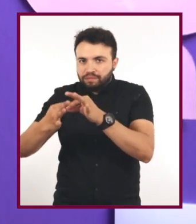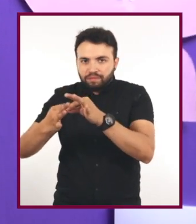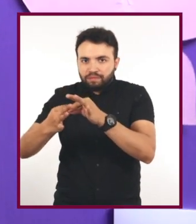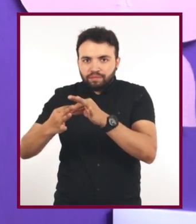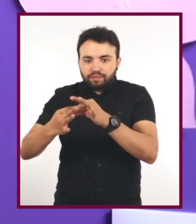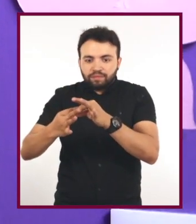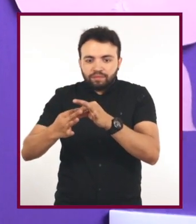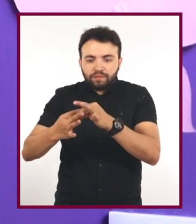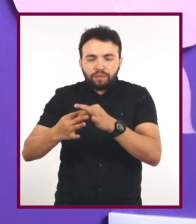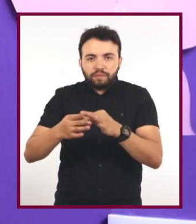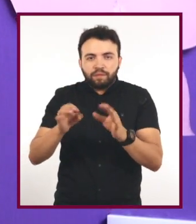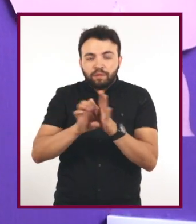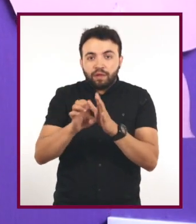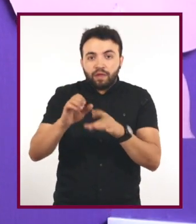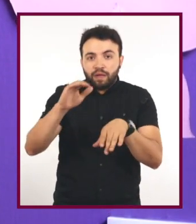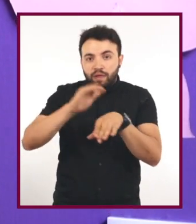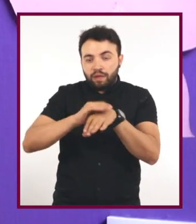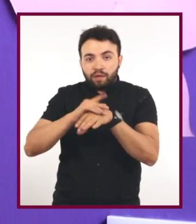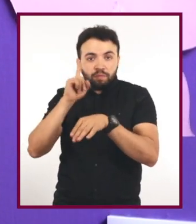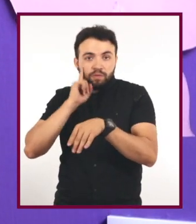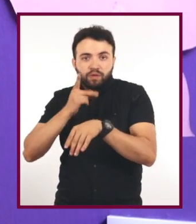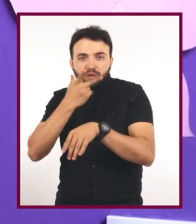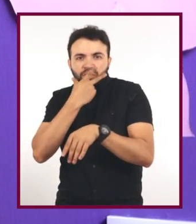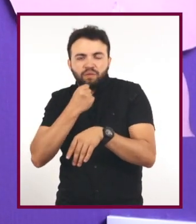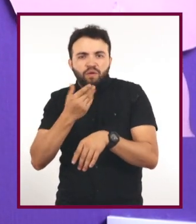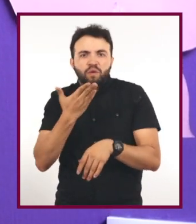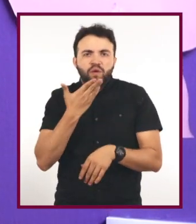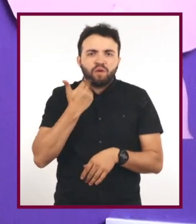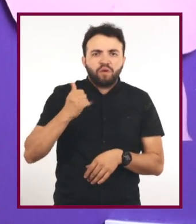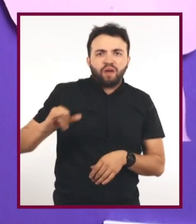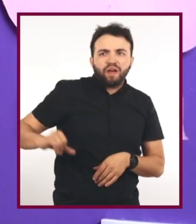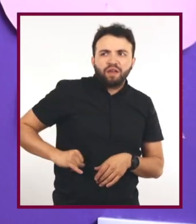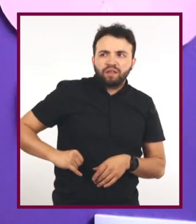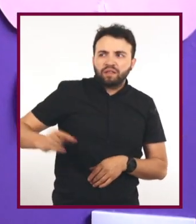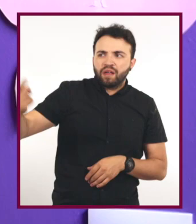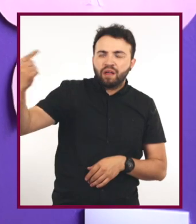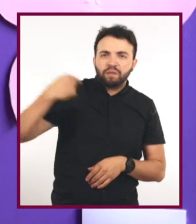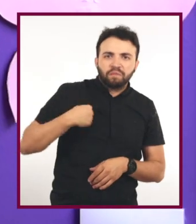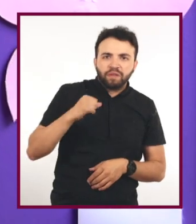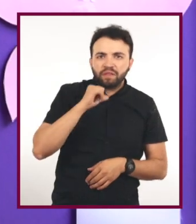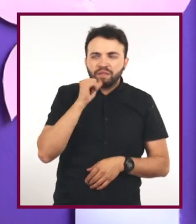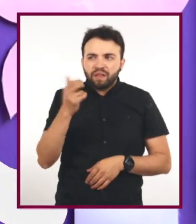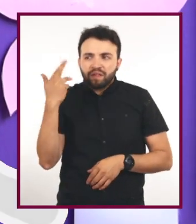Si un amigo o amiga no se interesa por tus cosas ni te escucha, ahí está